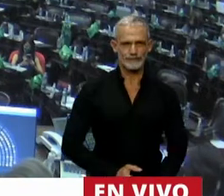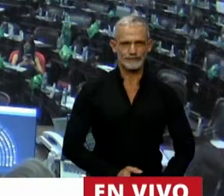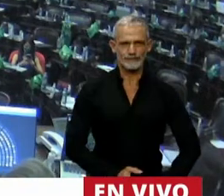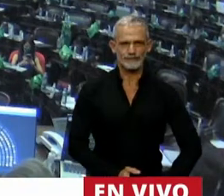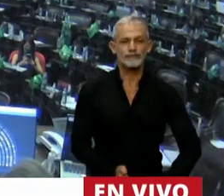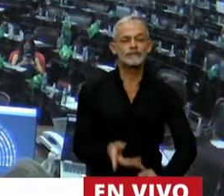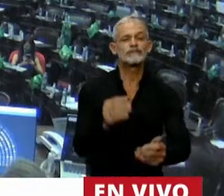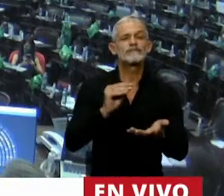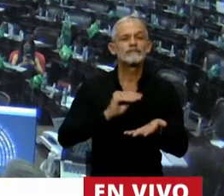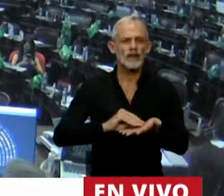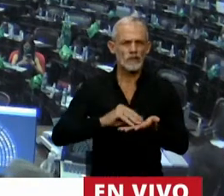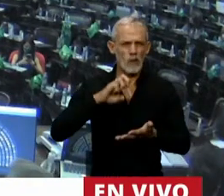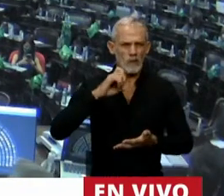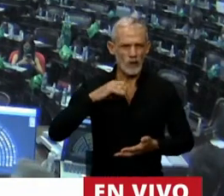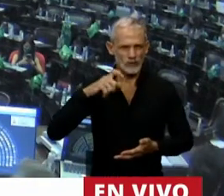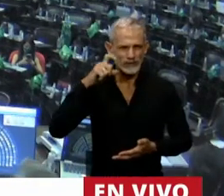Señor presidente,